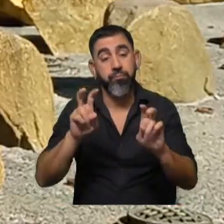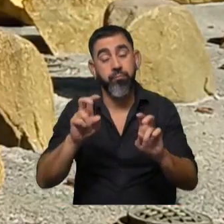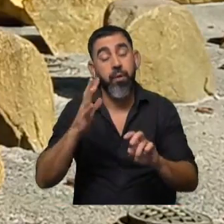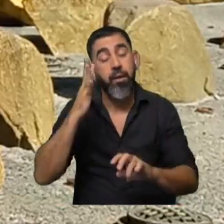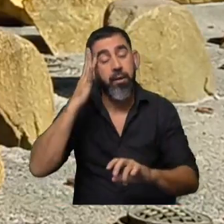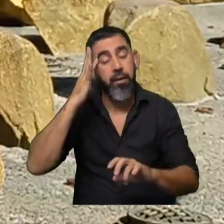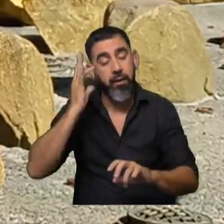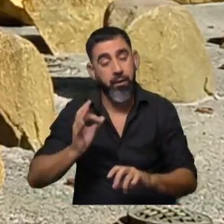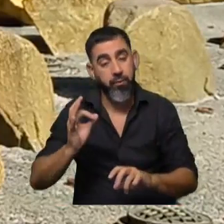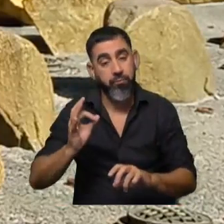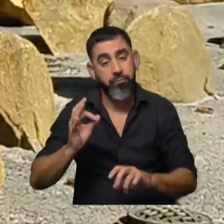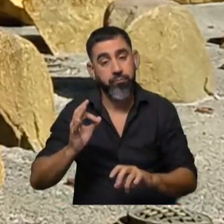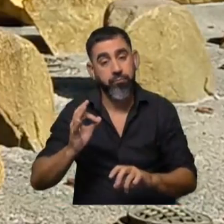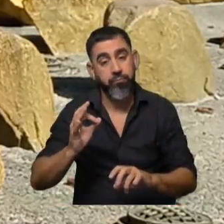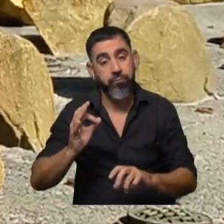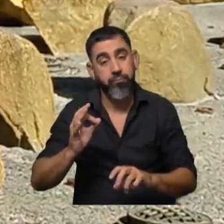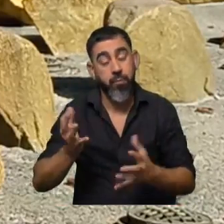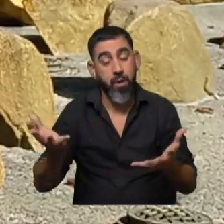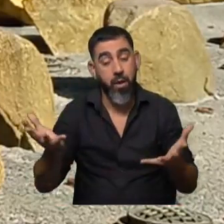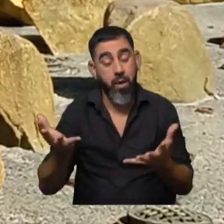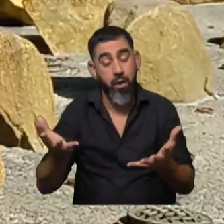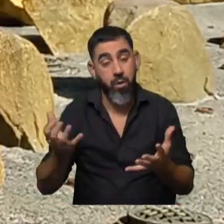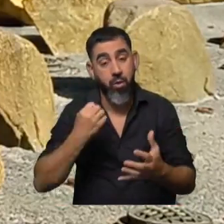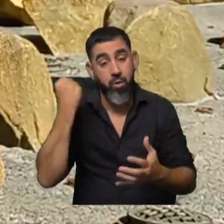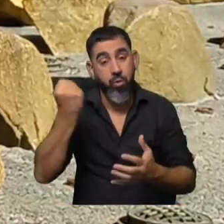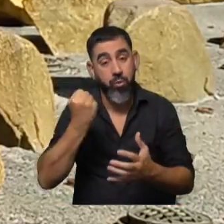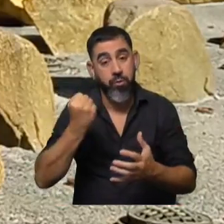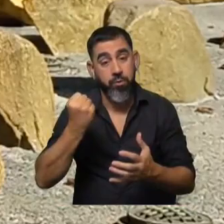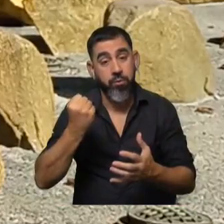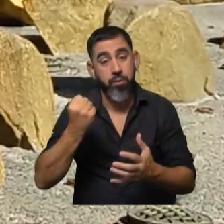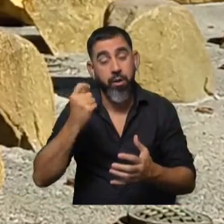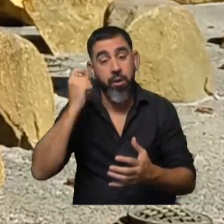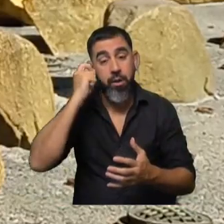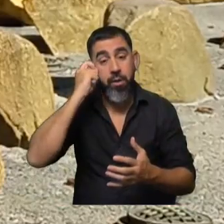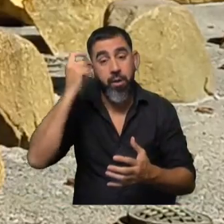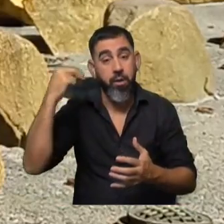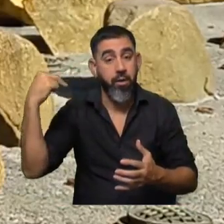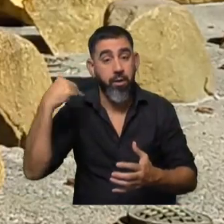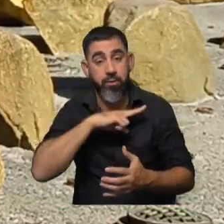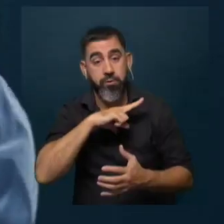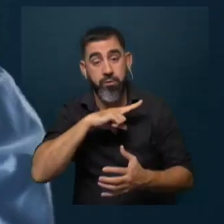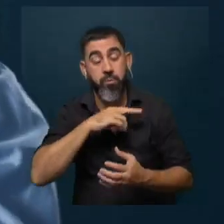que parados hoy en día tenemos que mirar mucho es la inteligencia artificial porque